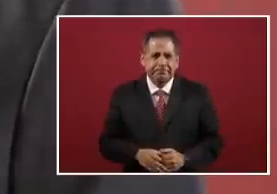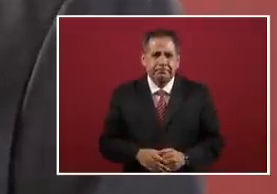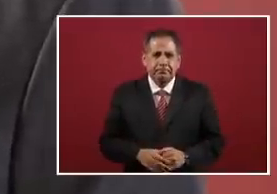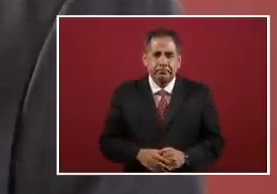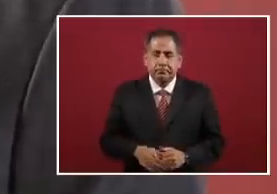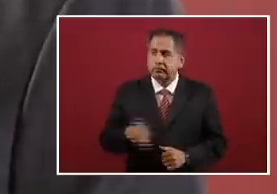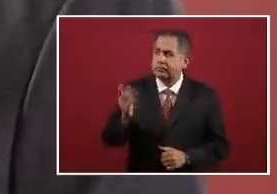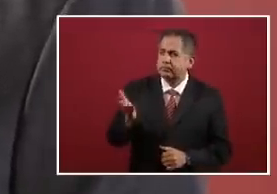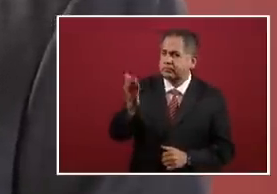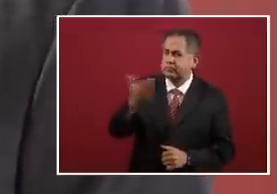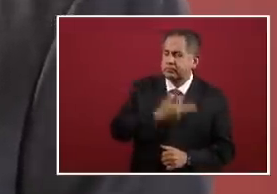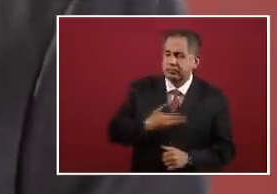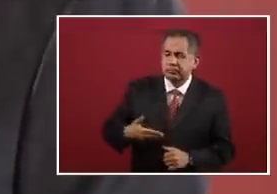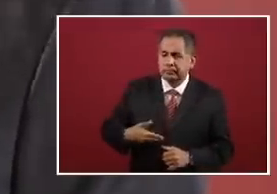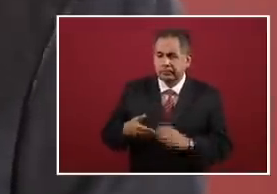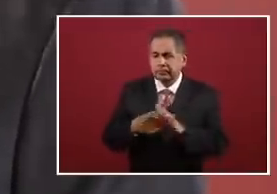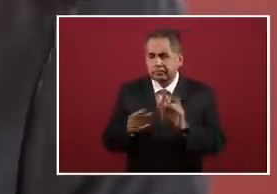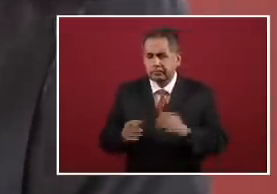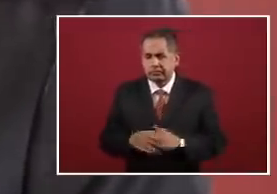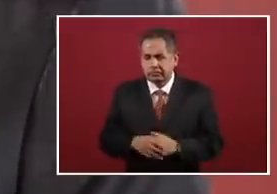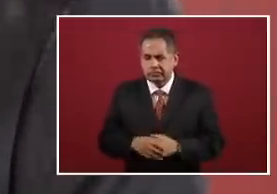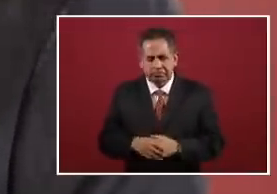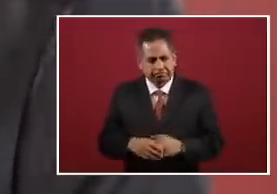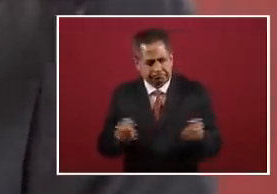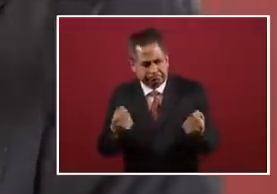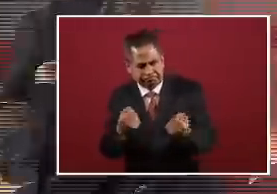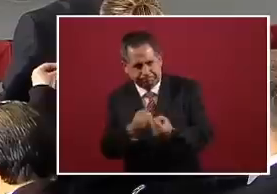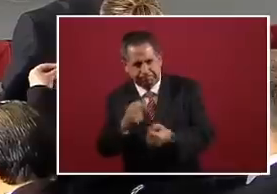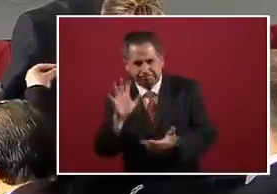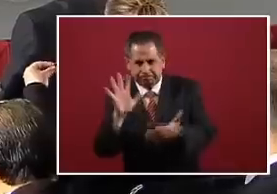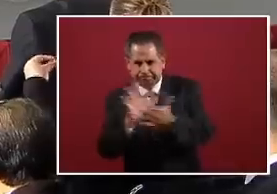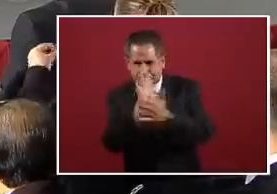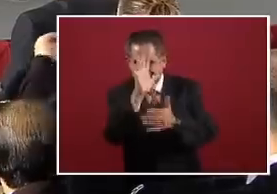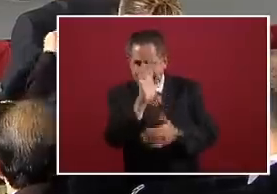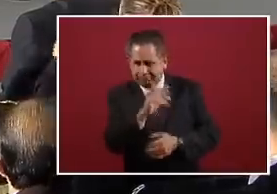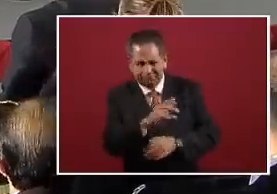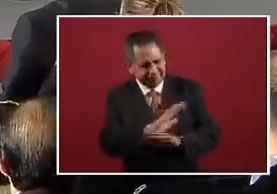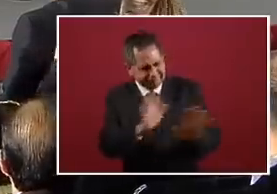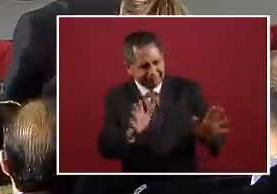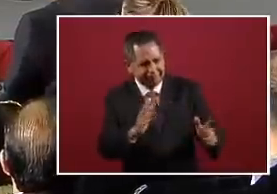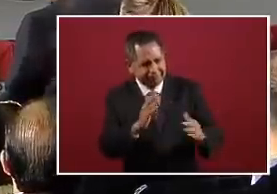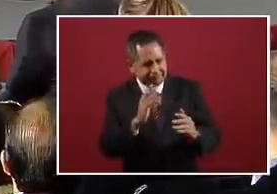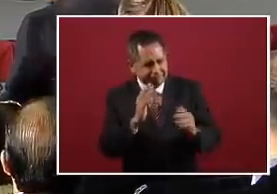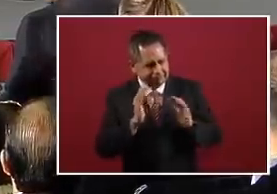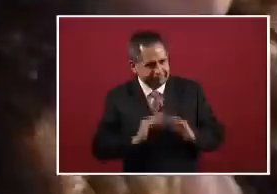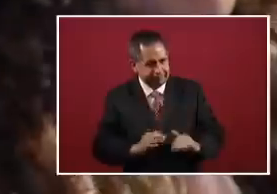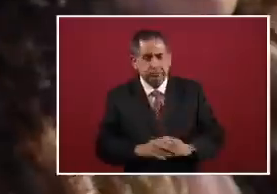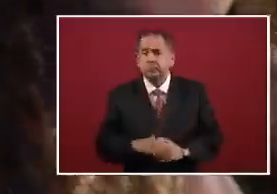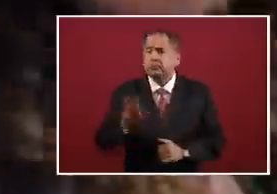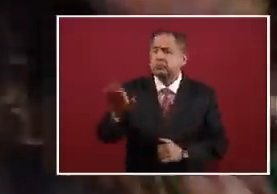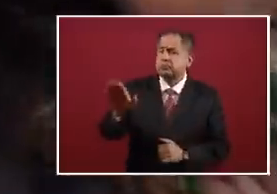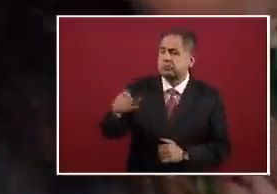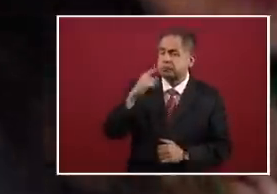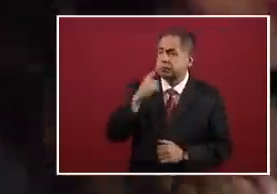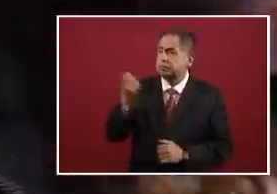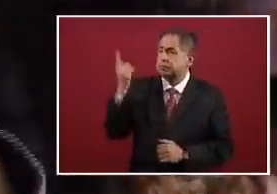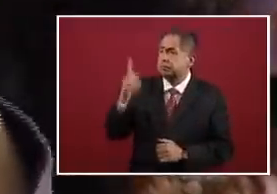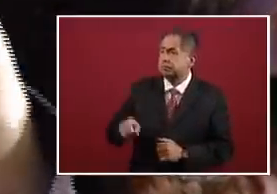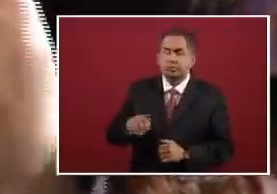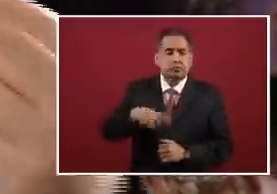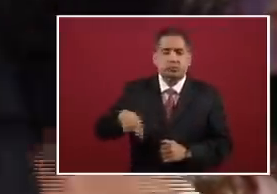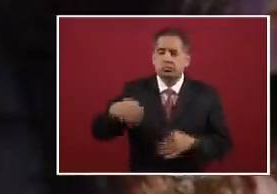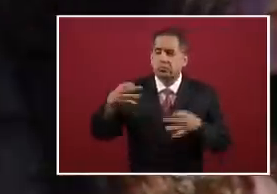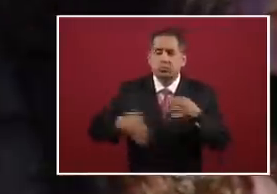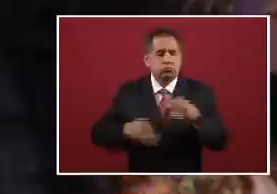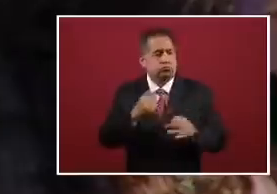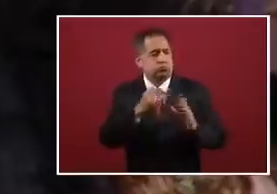Pero, presidente, si hay un fallo judicial, chócala, si hay un fallo judicial para la que ordena la preservación de las obras, ¿cómo van